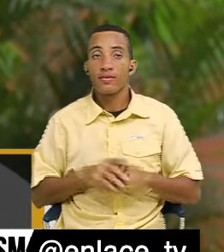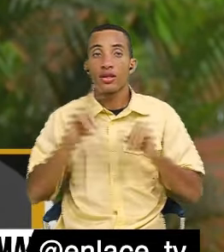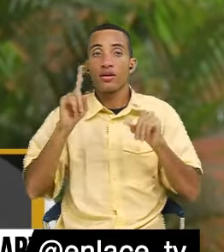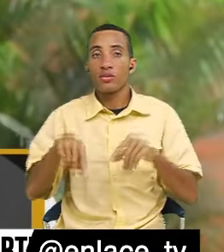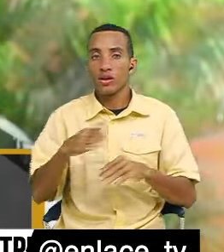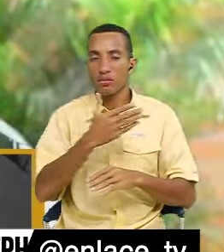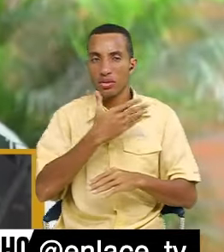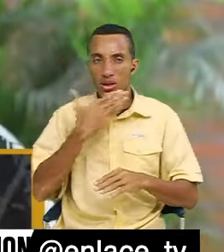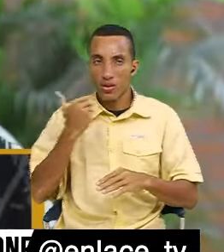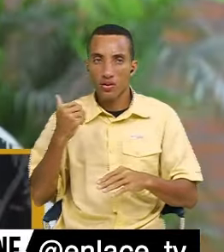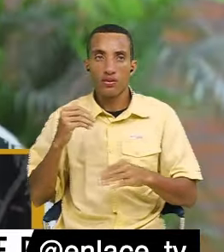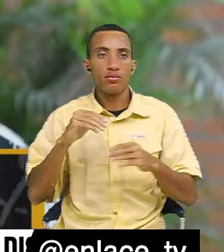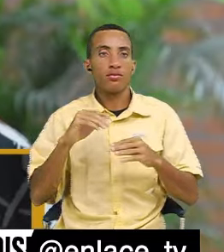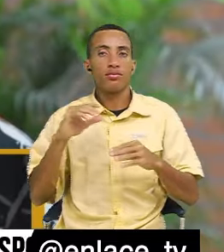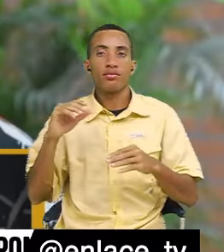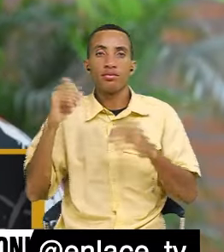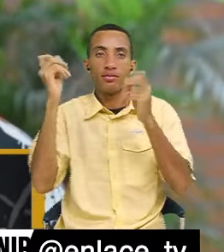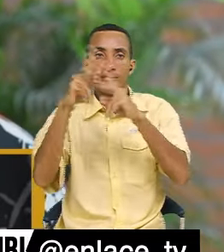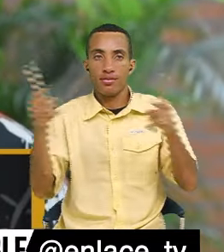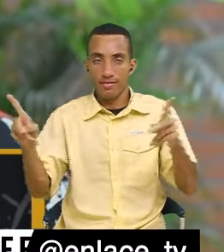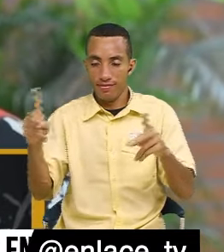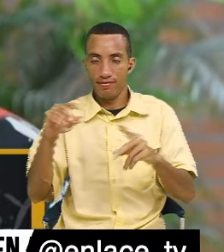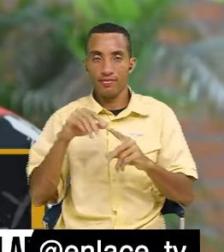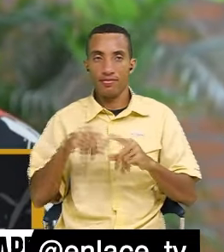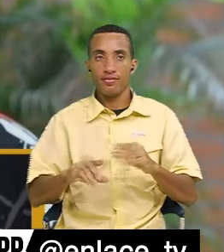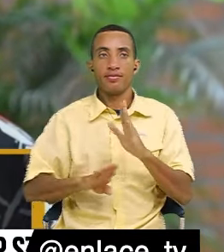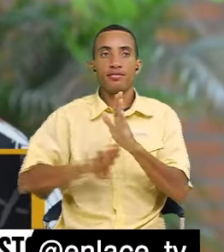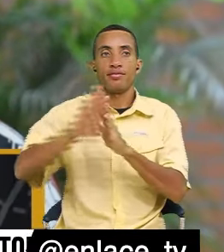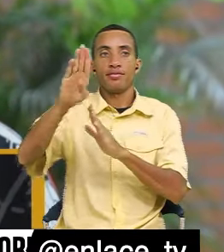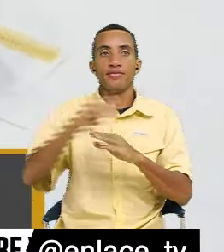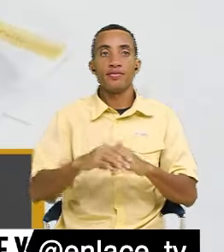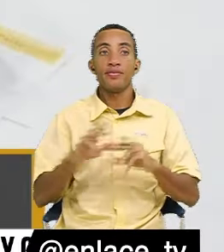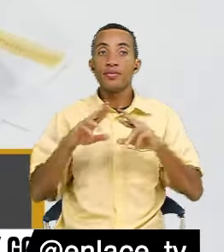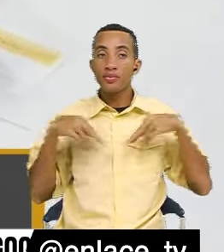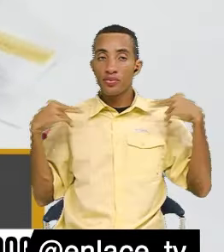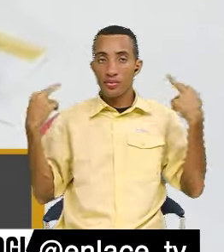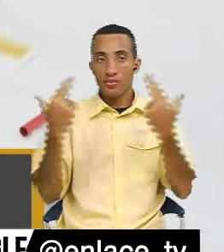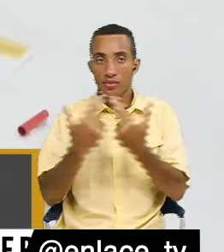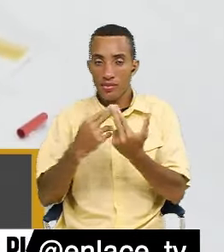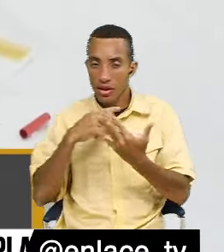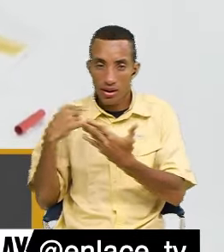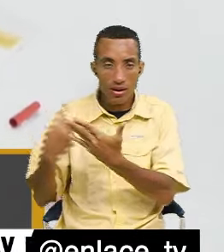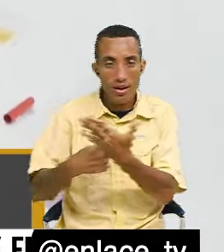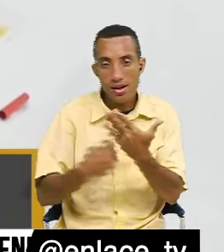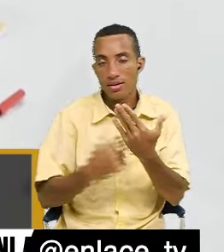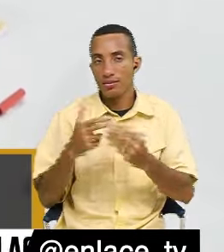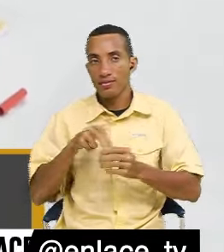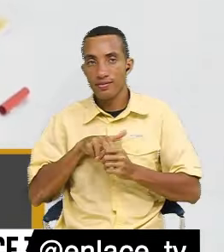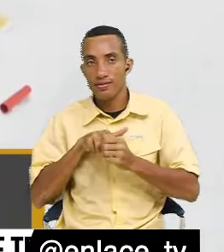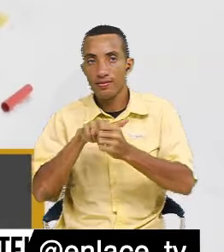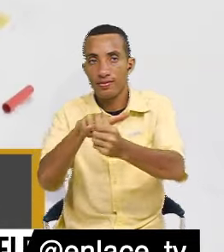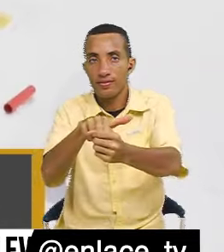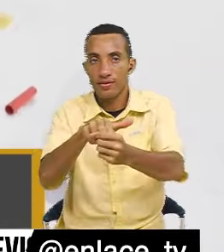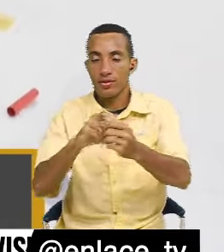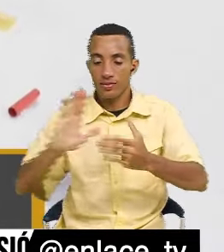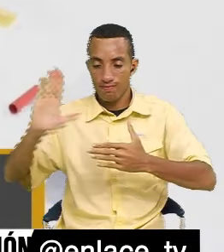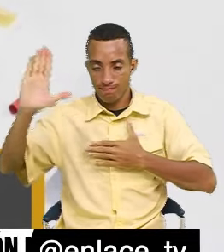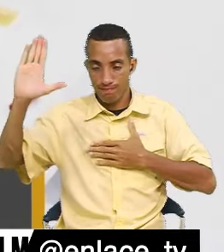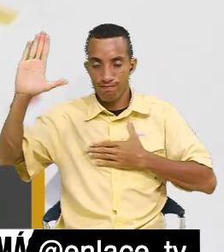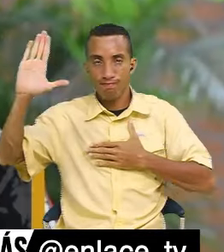en nuestra ciudad. En estos momentos estamos trabajando, saliendo de una reunión, diálogo por la movilidad, donde nos estamos comprometiendo